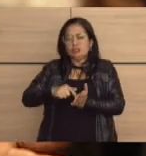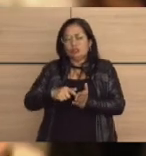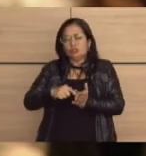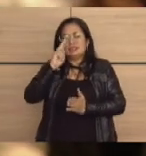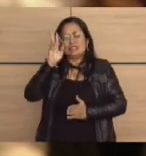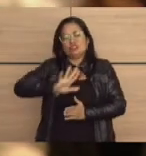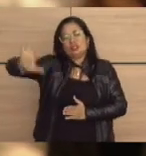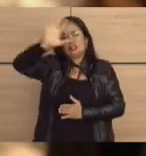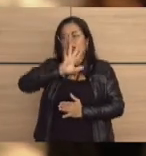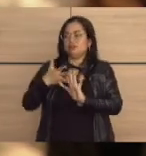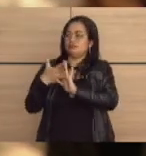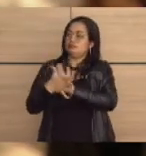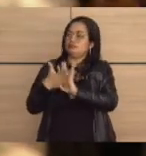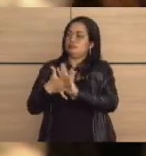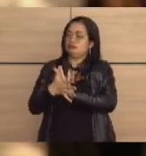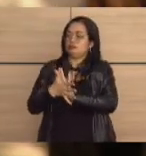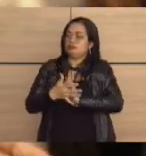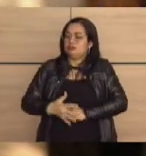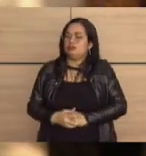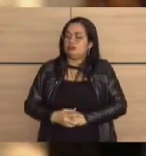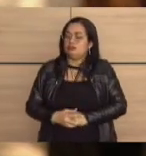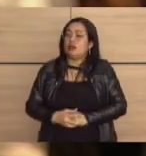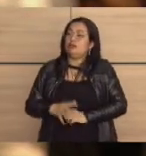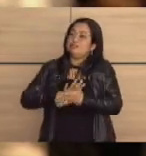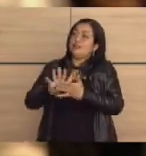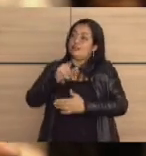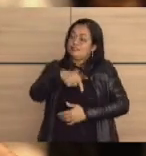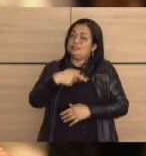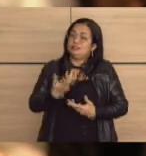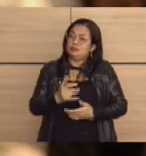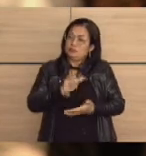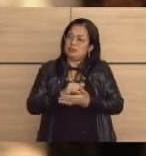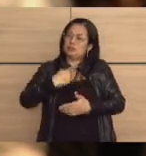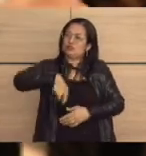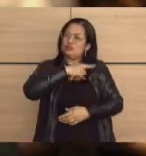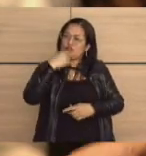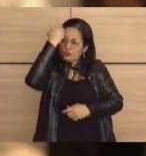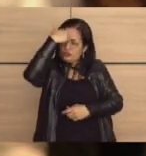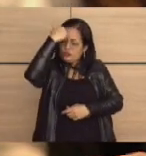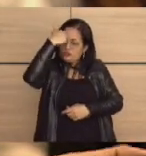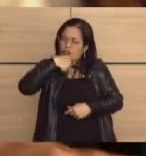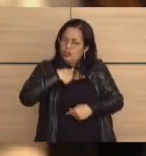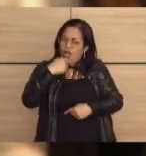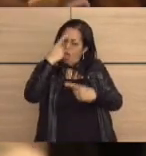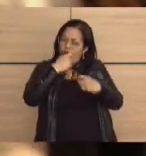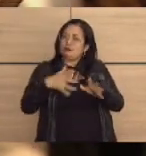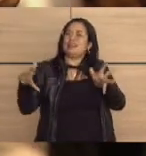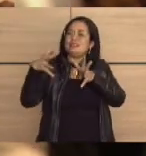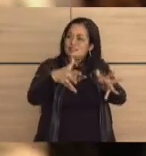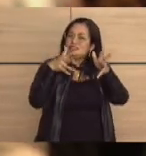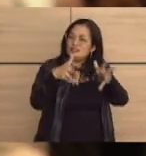nacional. Pues le cuento a William que esa misma dificultad hemos tenido los docentes para enseñar ese relato. No nos